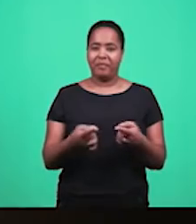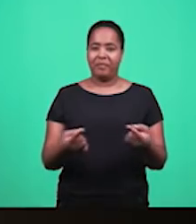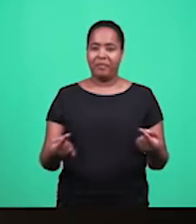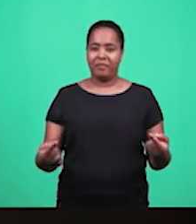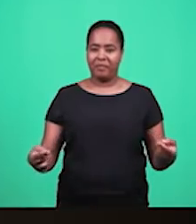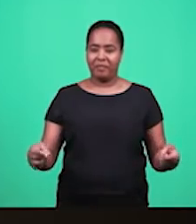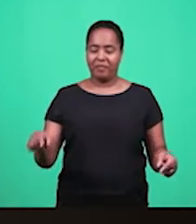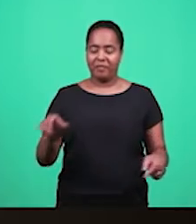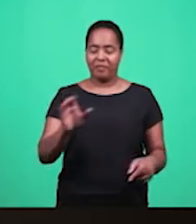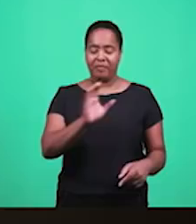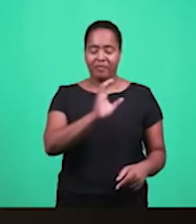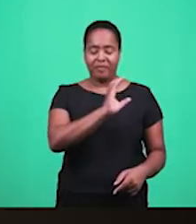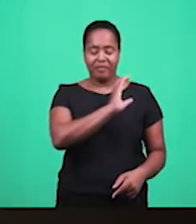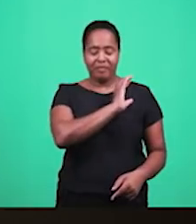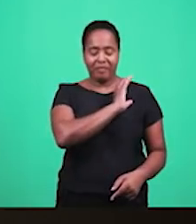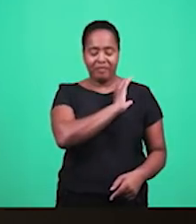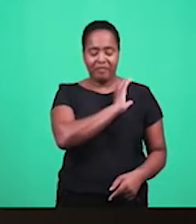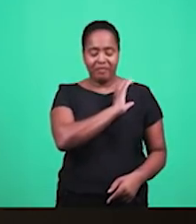qué